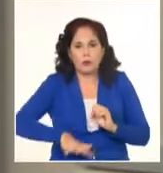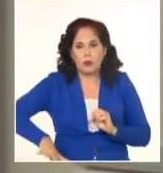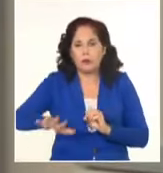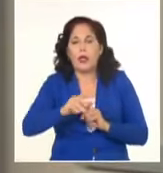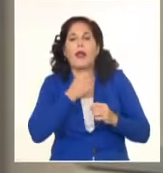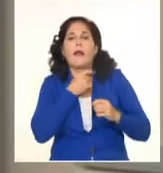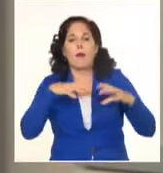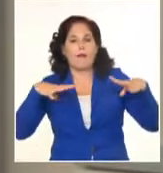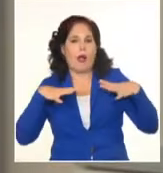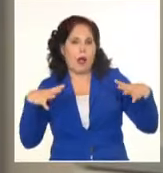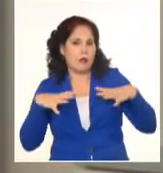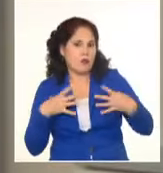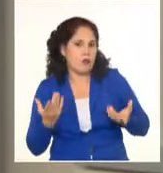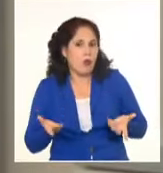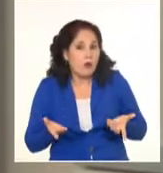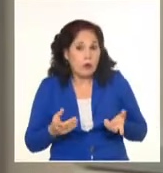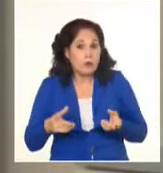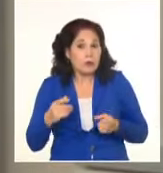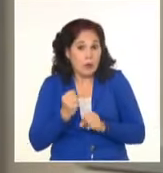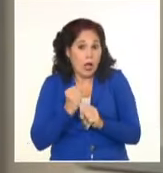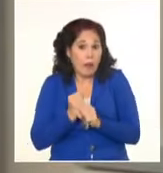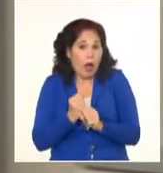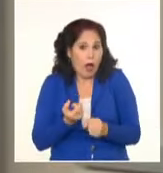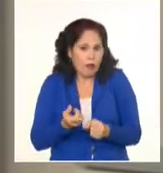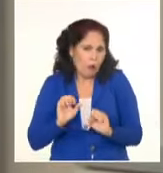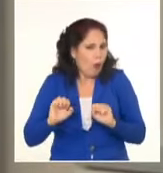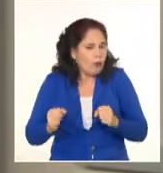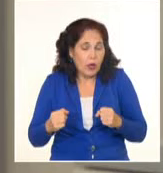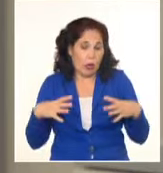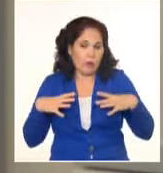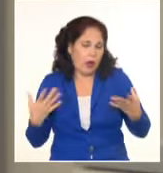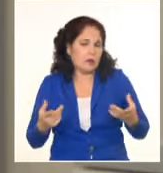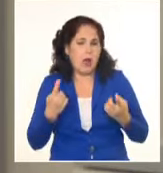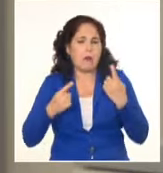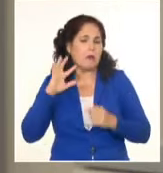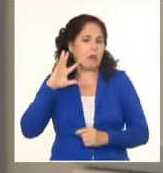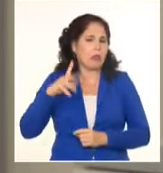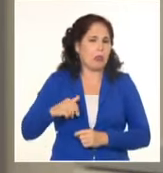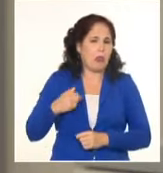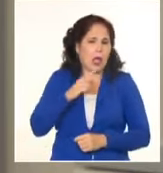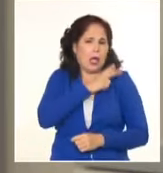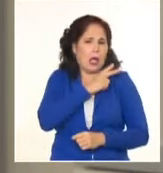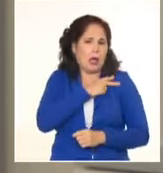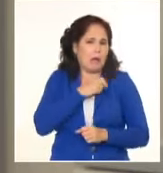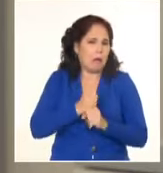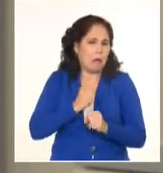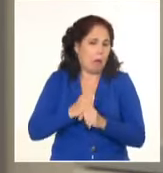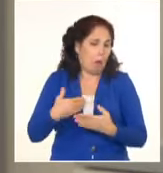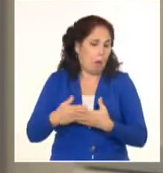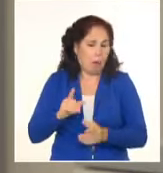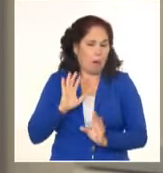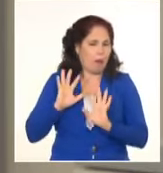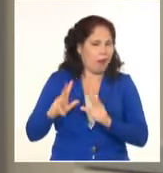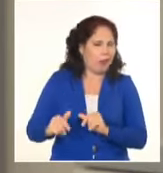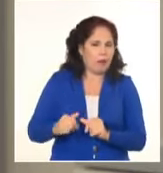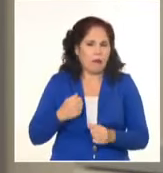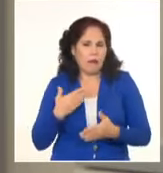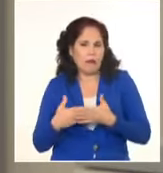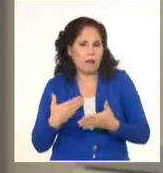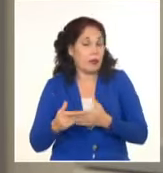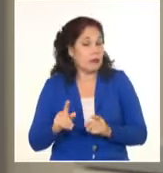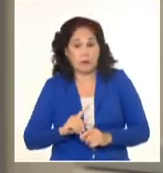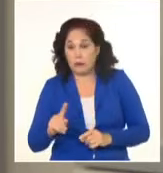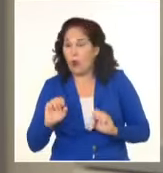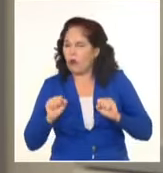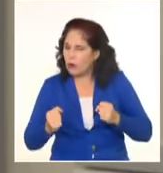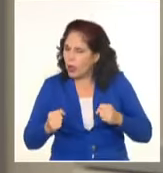tiene que ver con vacaciones, con otros elementos que son parte de lo que está previsto en la legislación laboral vigente en Cuba y que aplica a todos